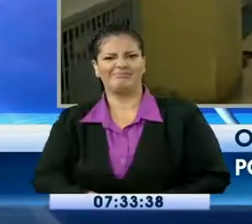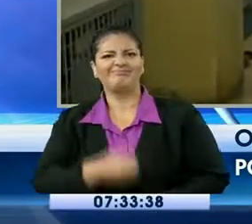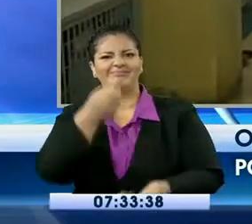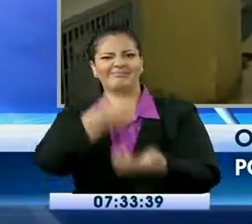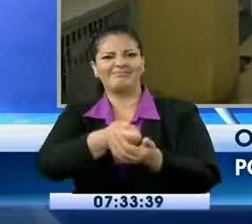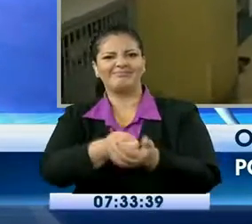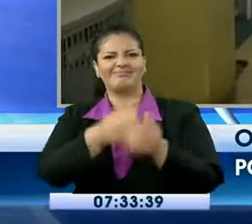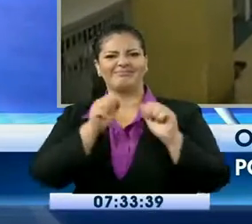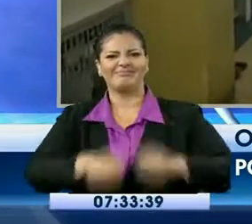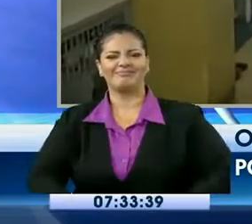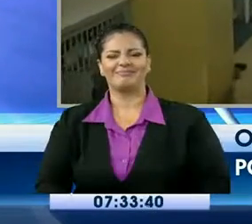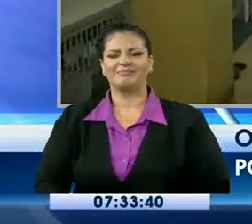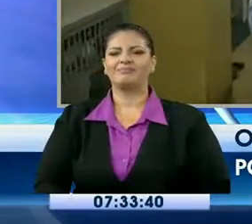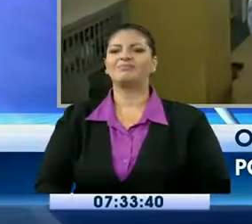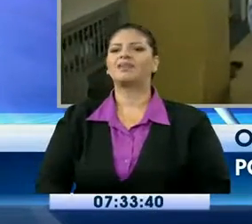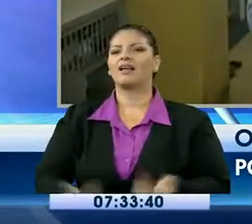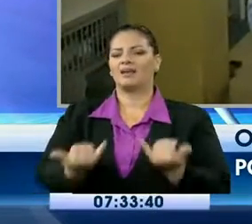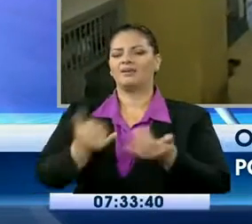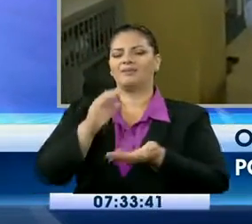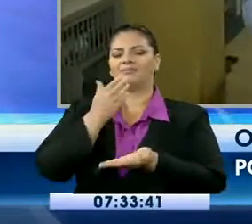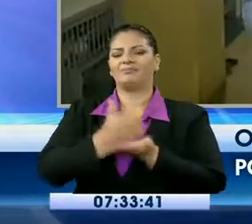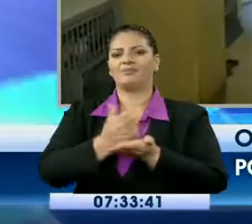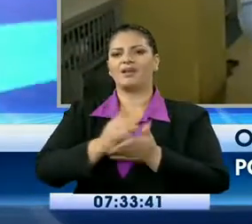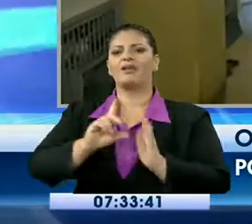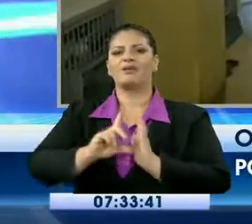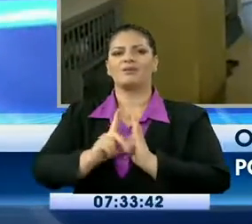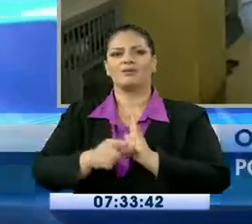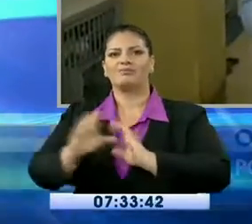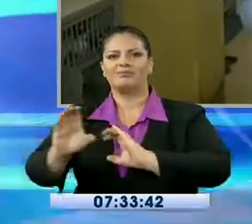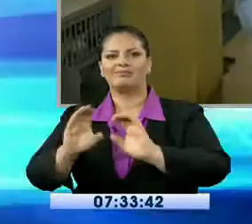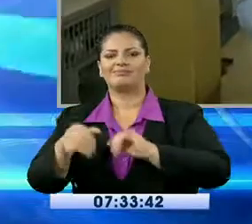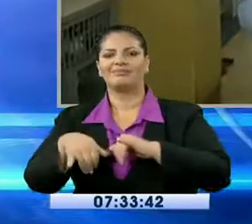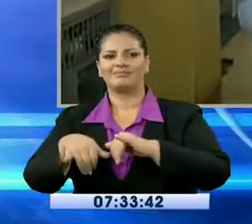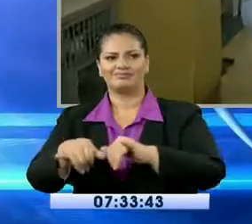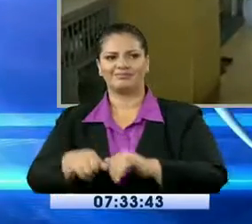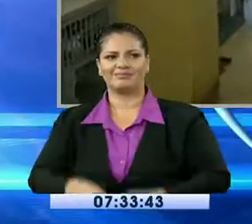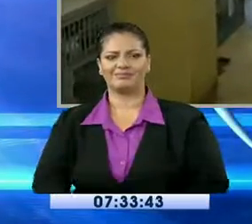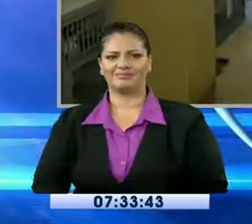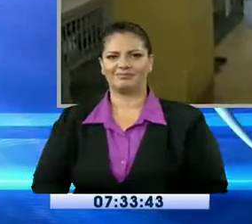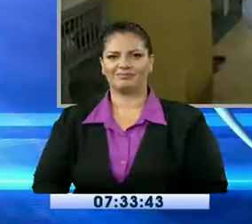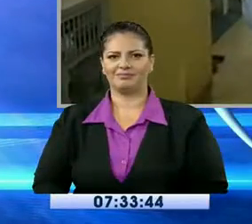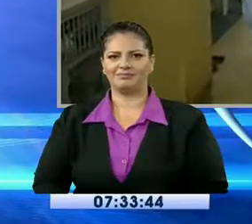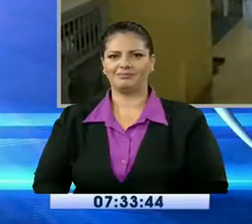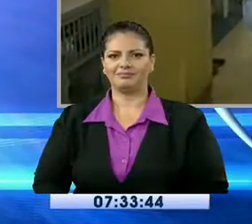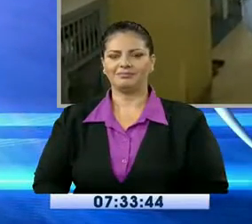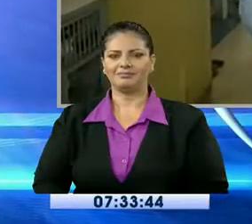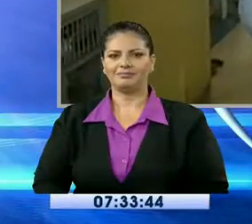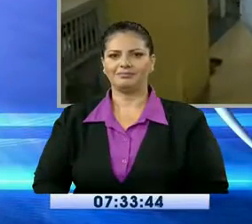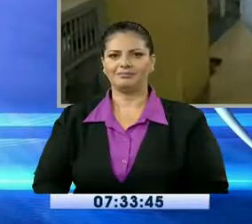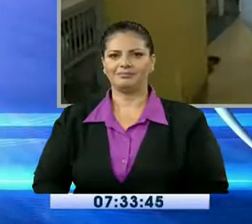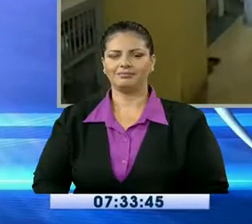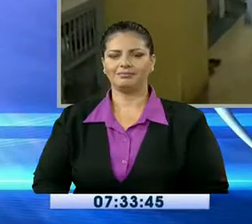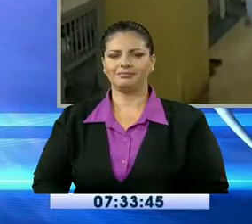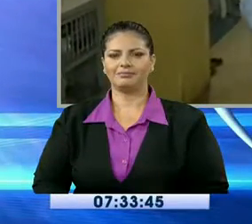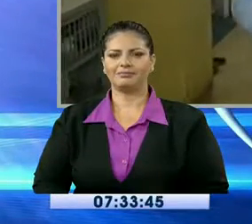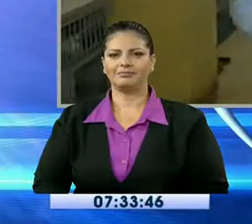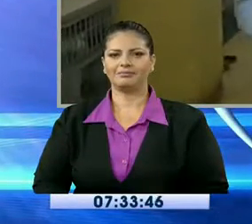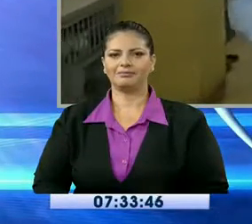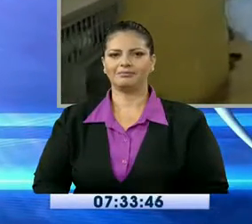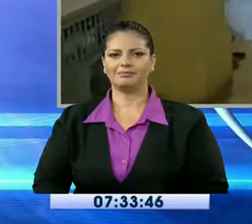adelante volveremos contigo, nos vamos ahora a una pausa. Bueno, entonces volvemos enseguida. Hasta eso, hasta el ceviche, hermano, que tenías preparado. Ya regresamos.